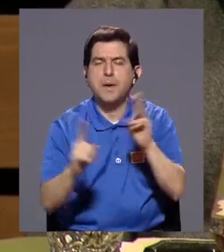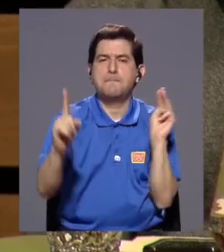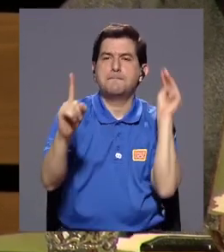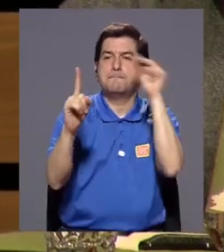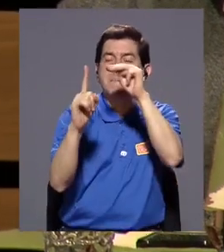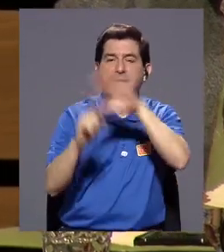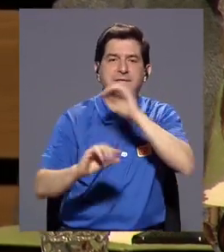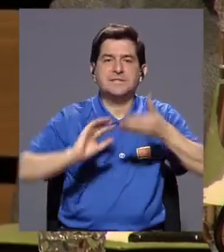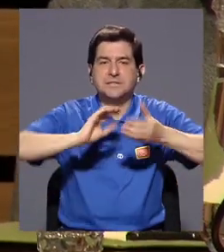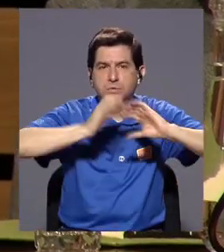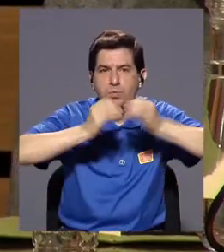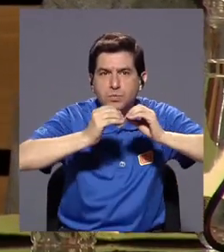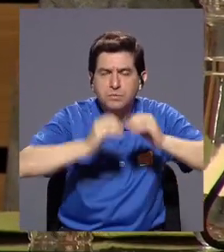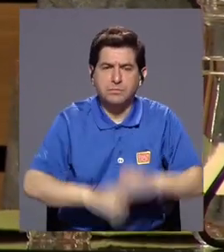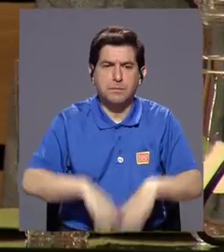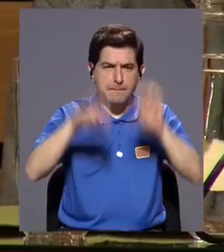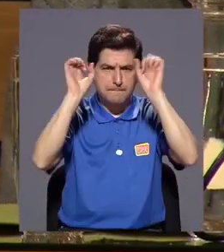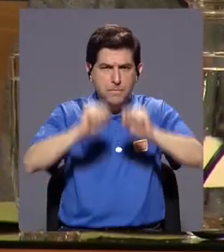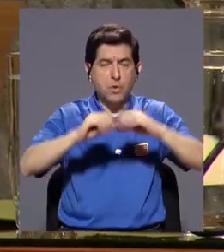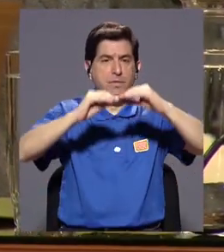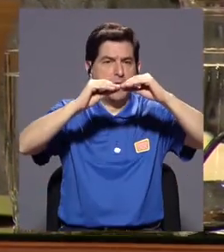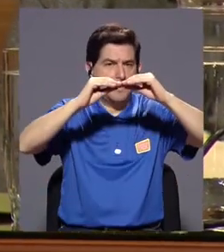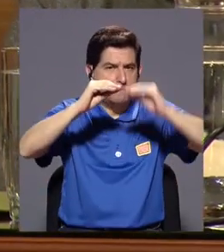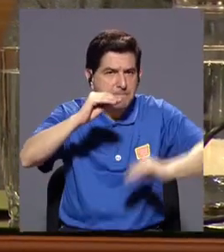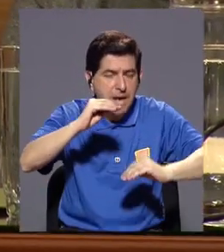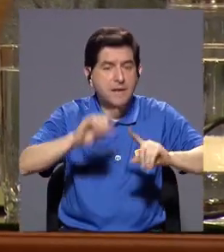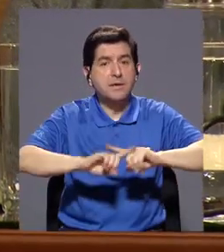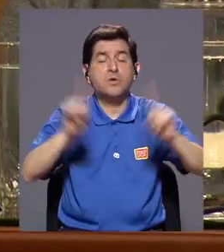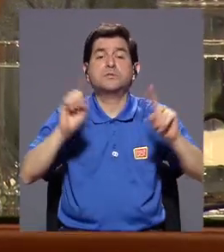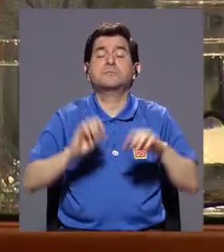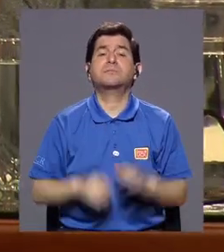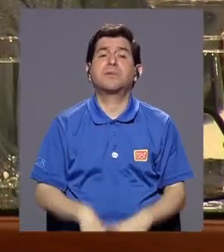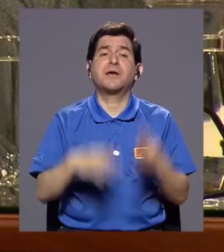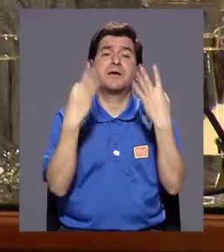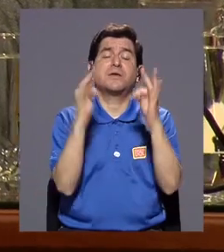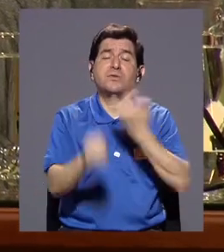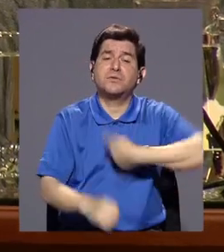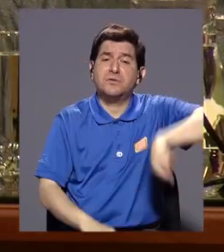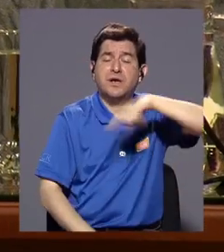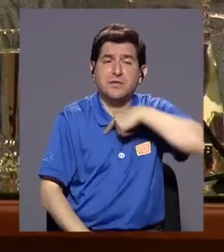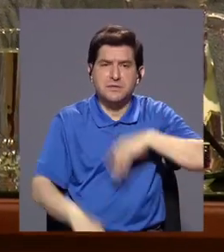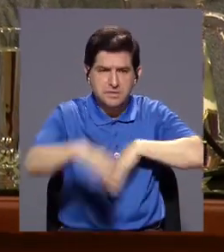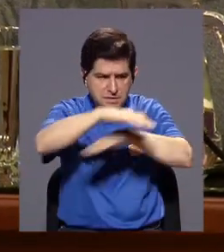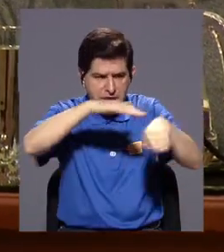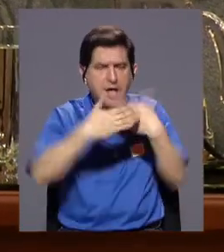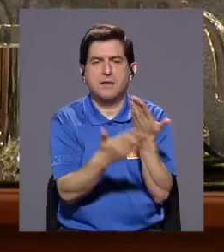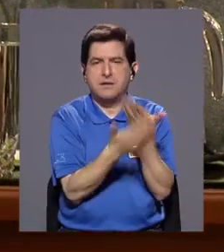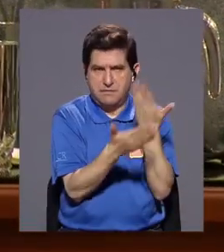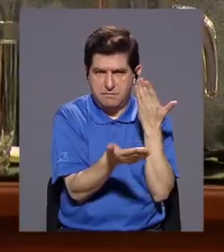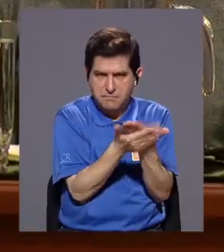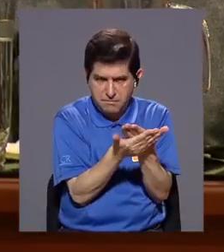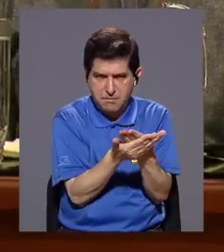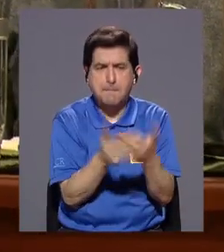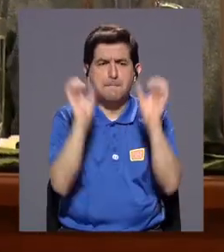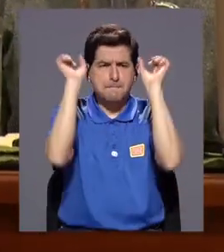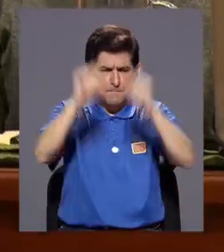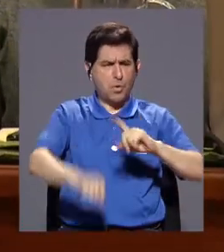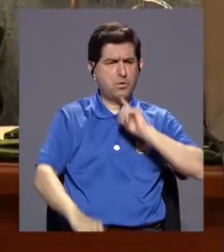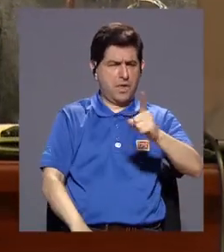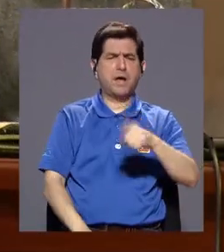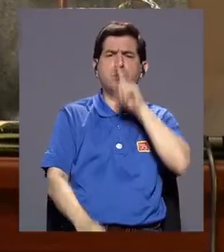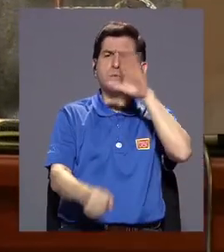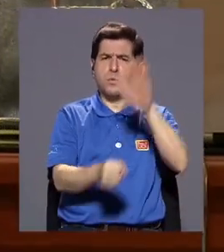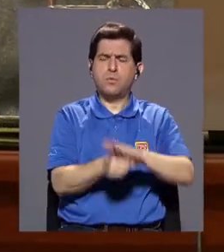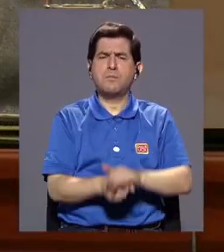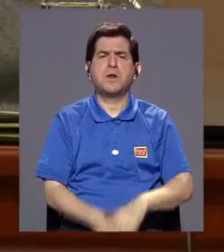menos, pero por lo menos que nosotros, basados en la evidencia, podamos decir si lo cumplimos en un 30%, en un